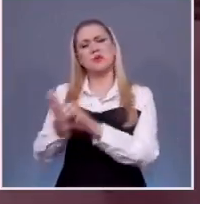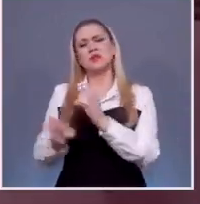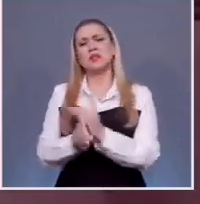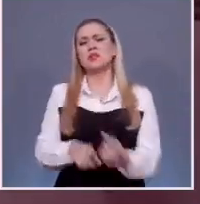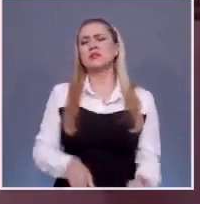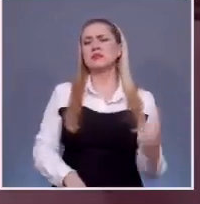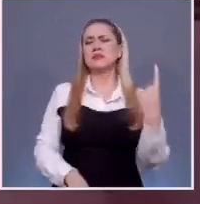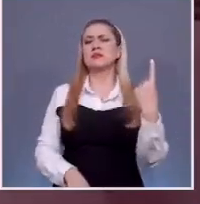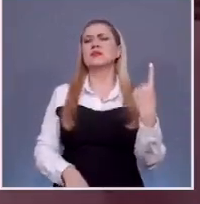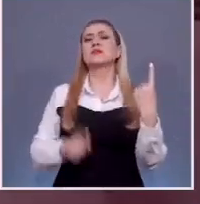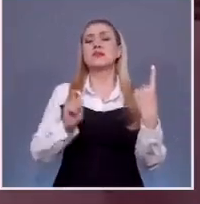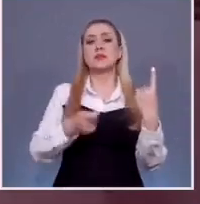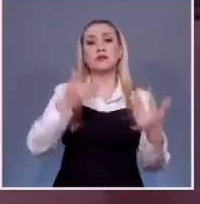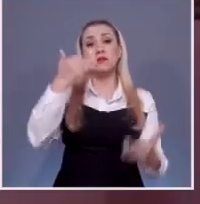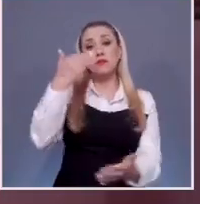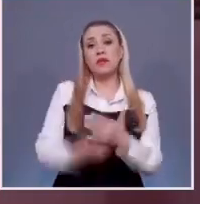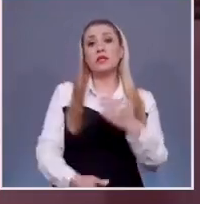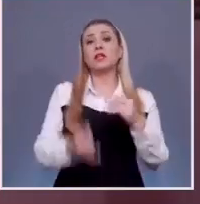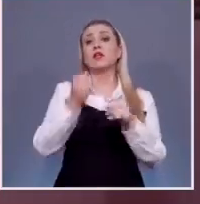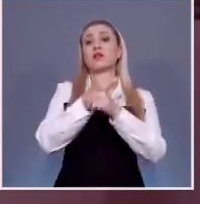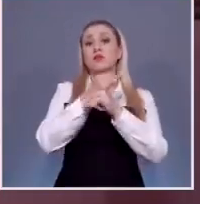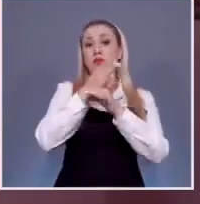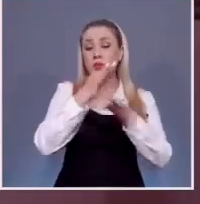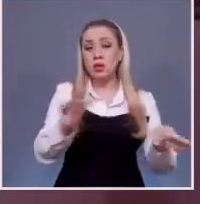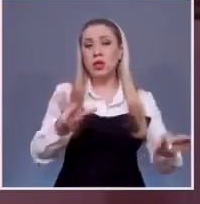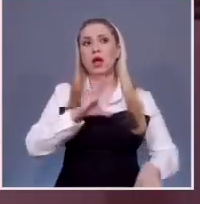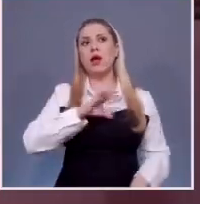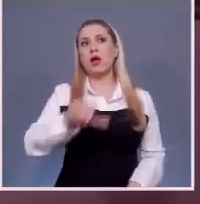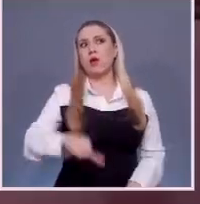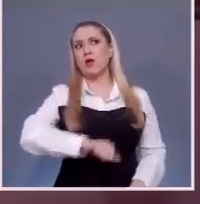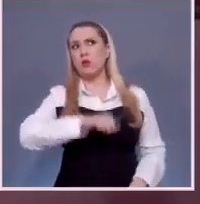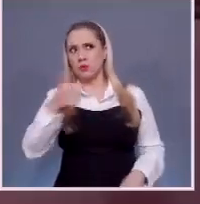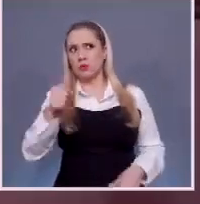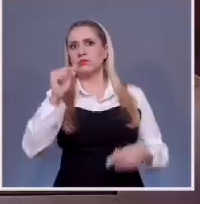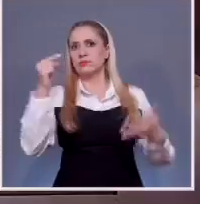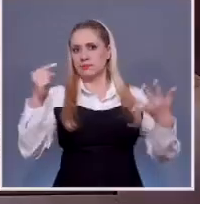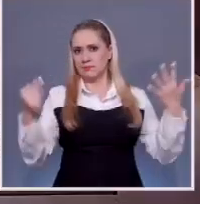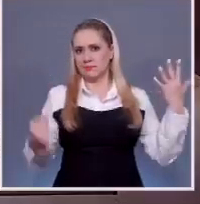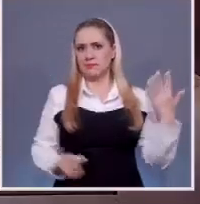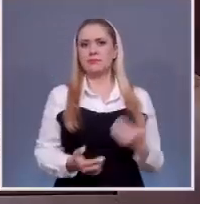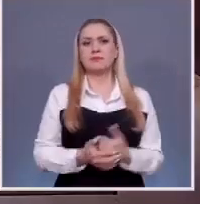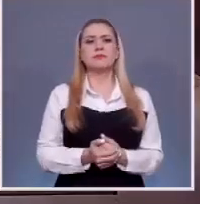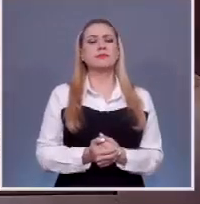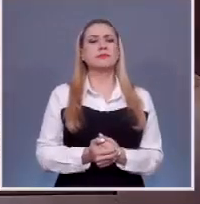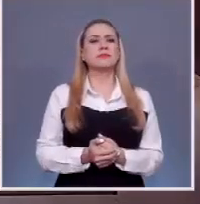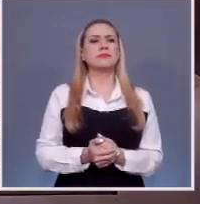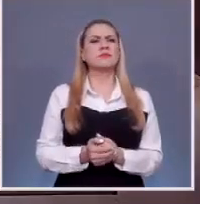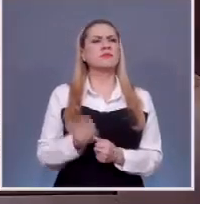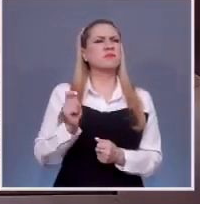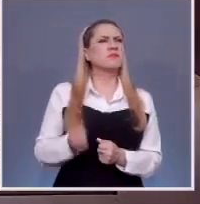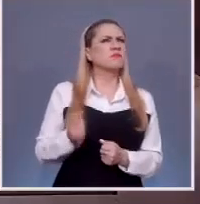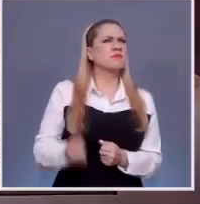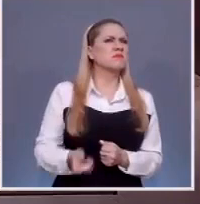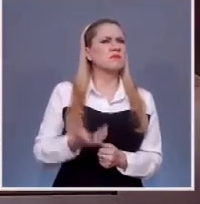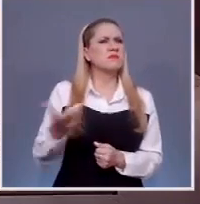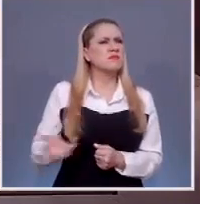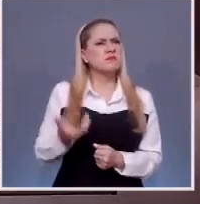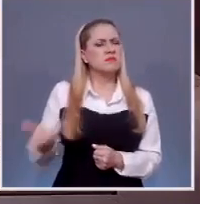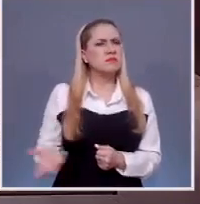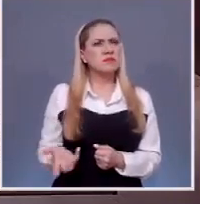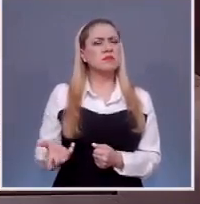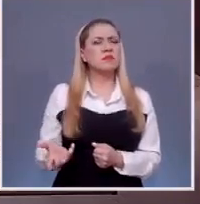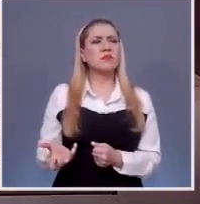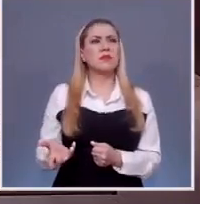falta de información, pero hay otros más de los que podríamos hablar más tarde. Otro foco rojo podría ser esta situación de que está